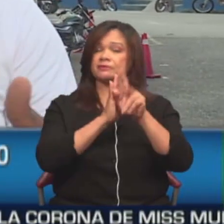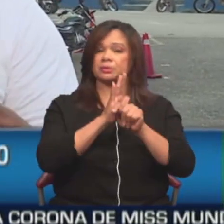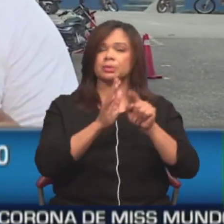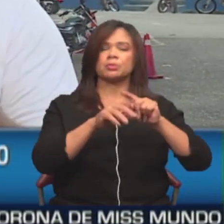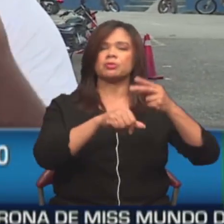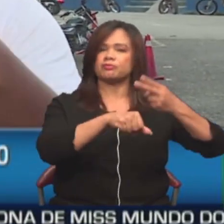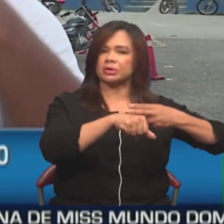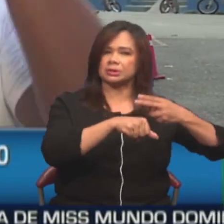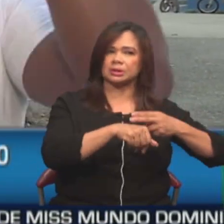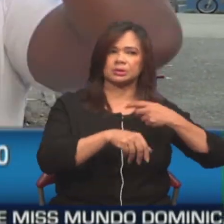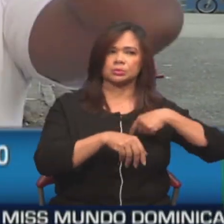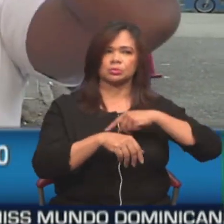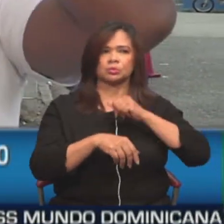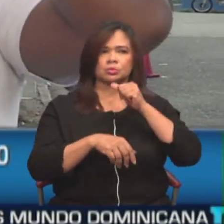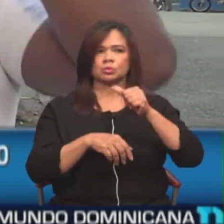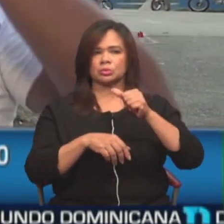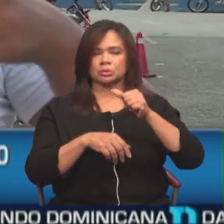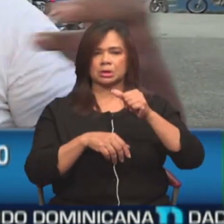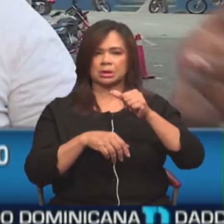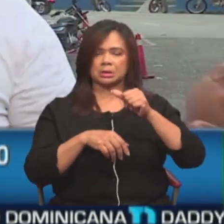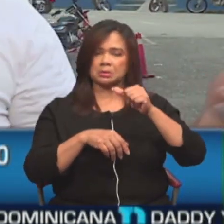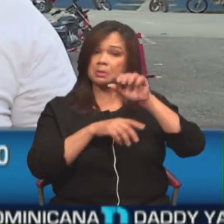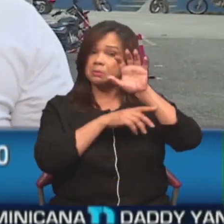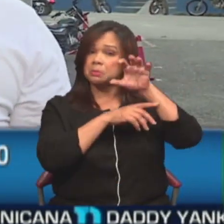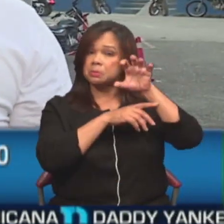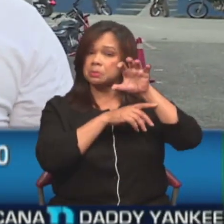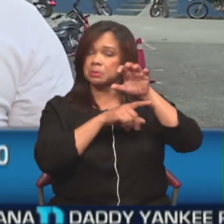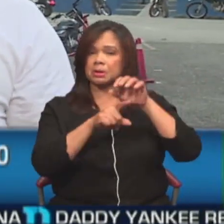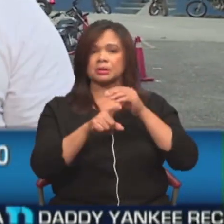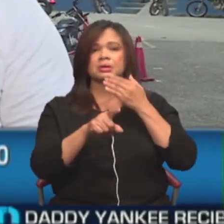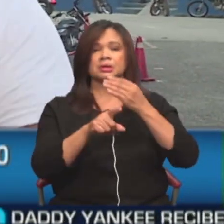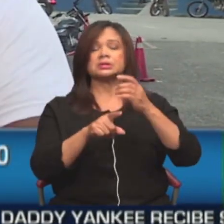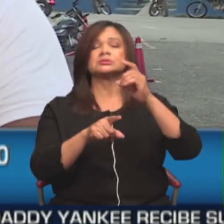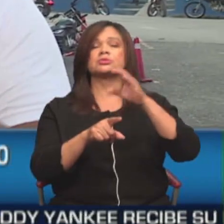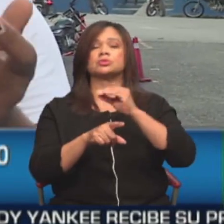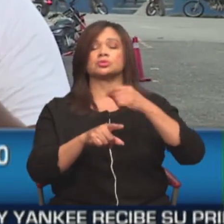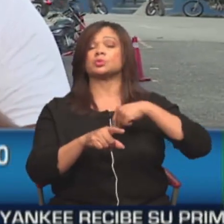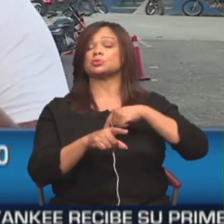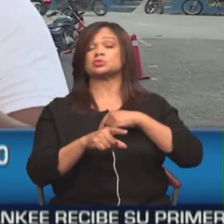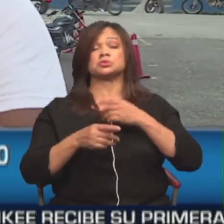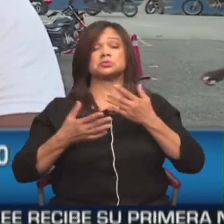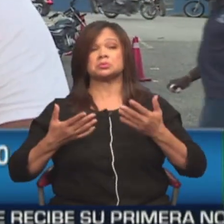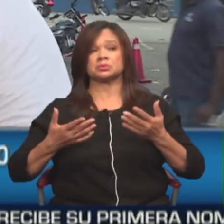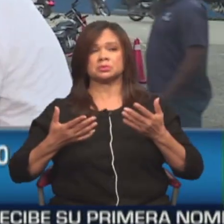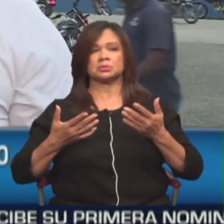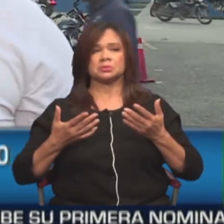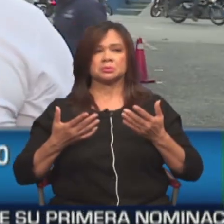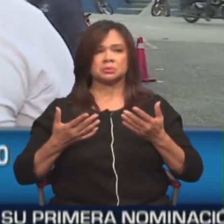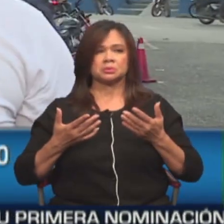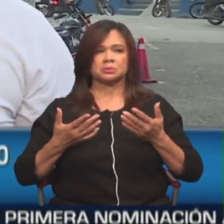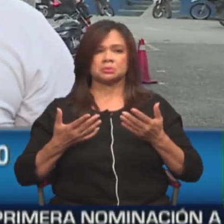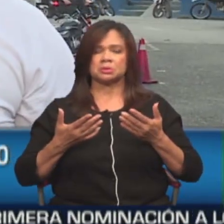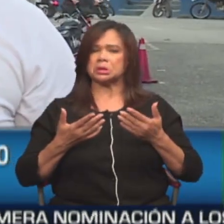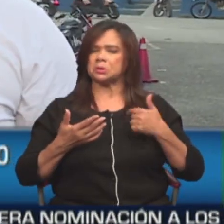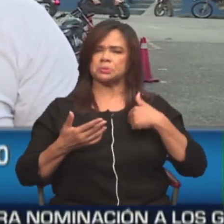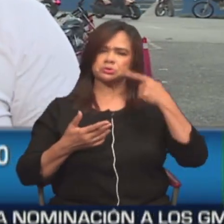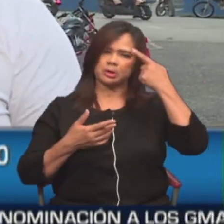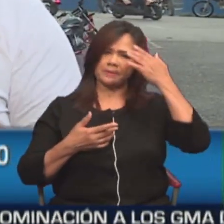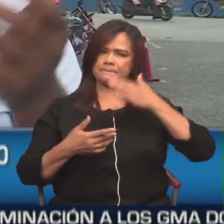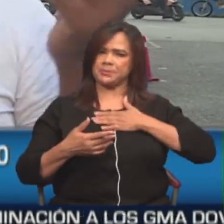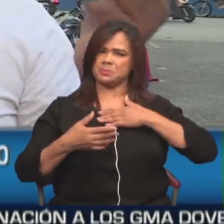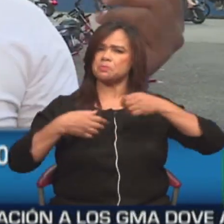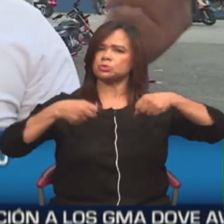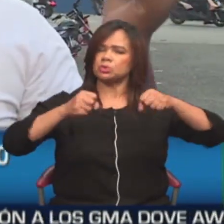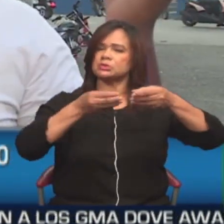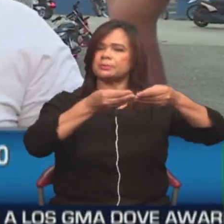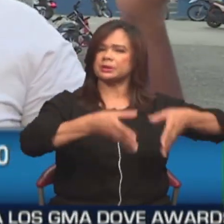tarde y nosotros no andábamos con cámara en el casco como él andaba, gracias a Dios, yo considero que lo mío está perdido. ¿Por qué? Porque